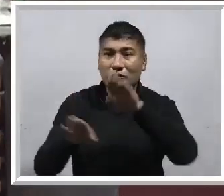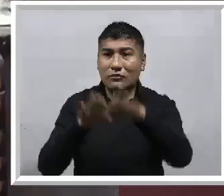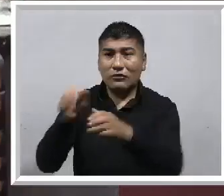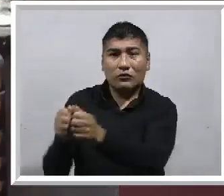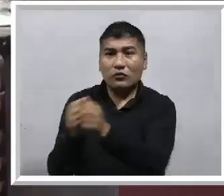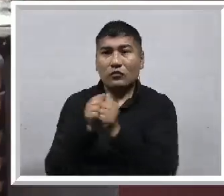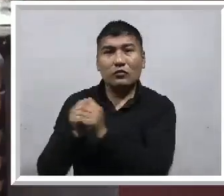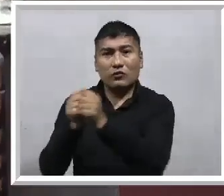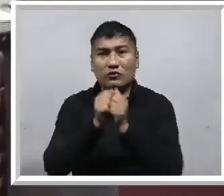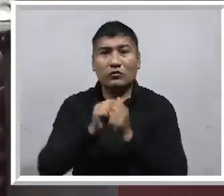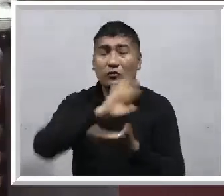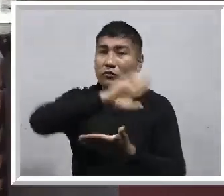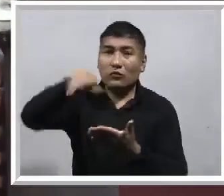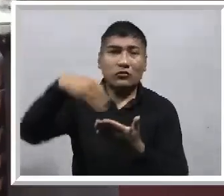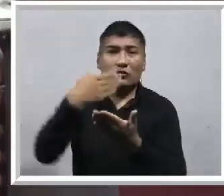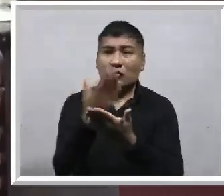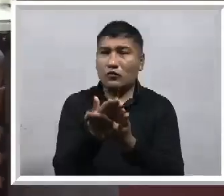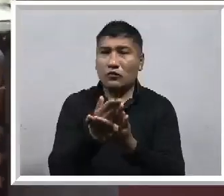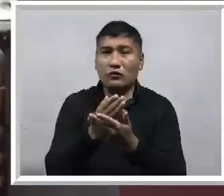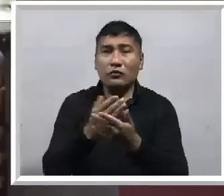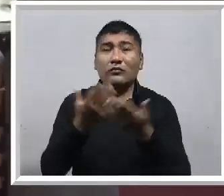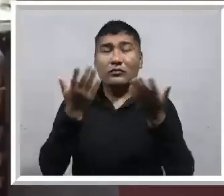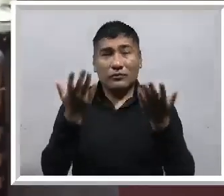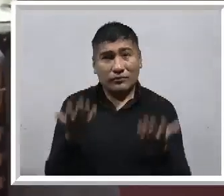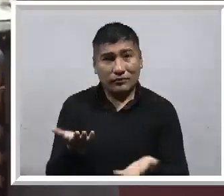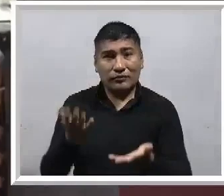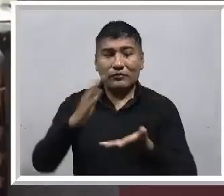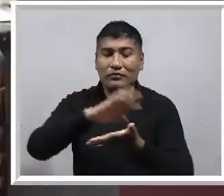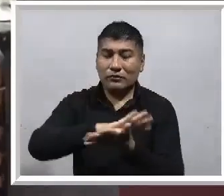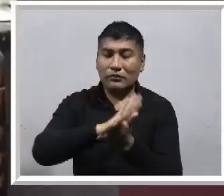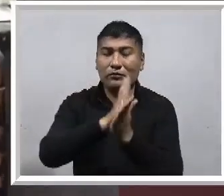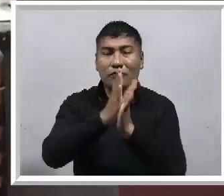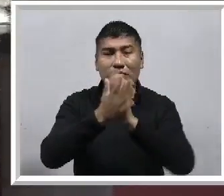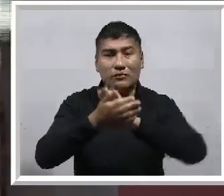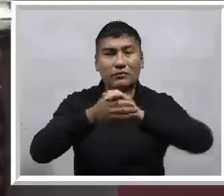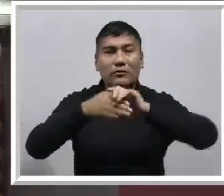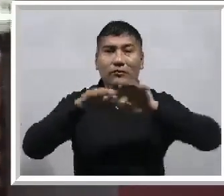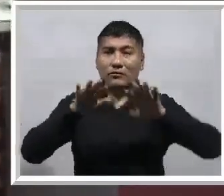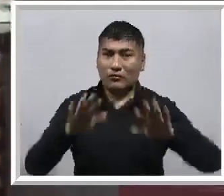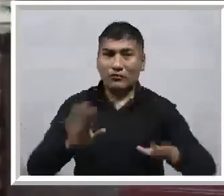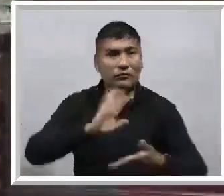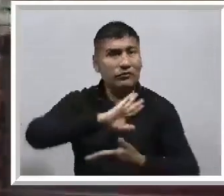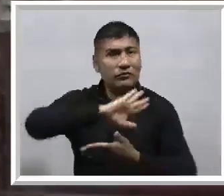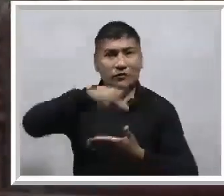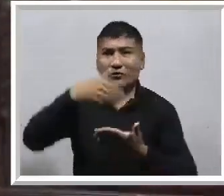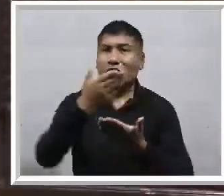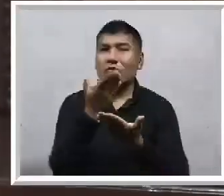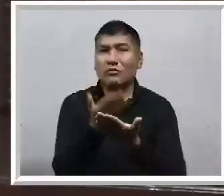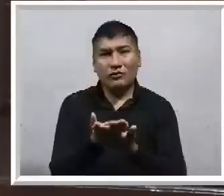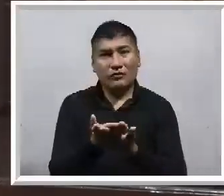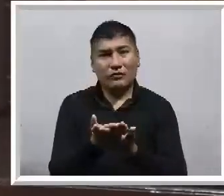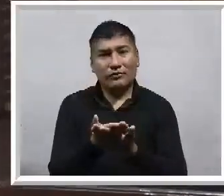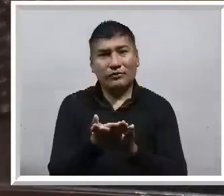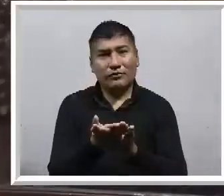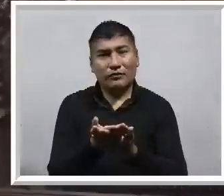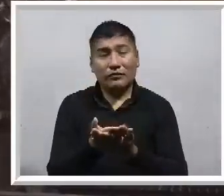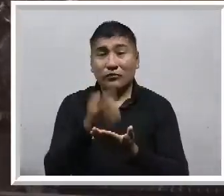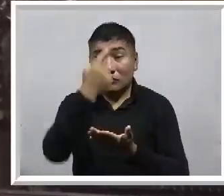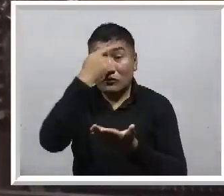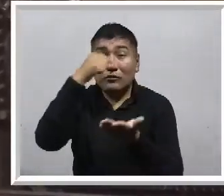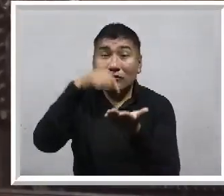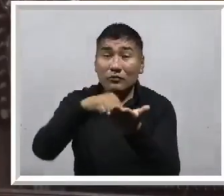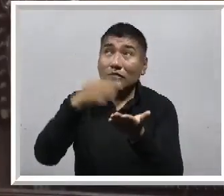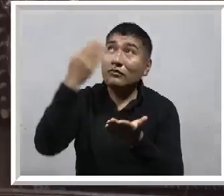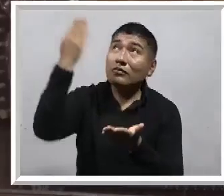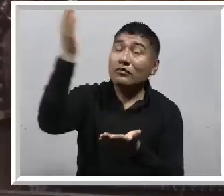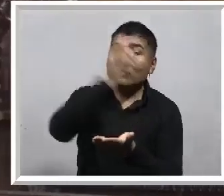juntos todos estaríamos en armonía todos por eso ahí el